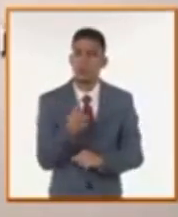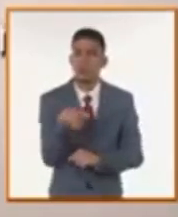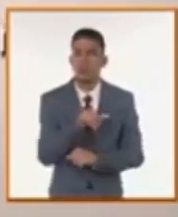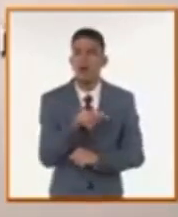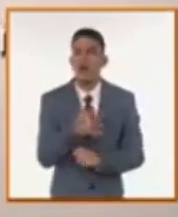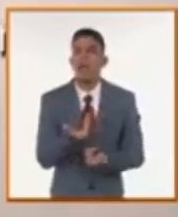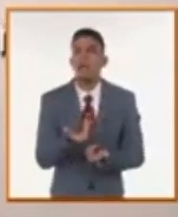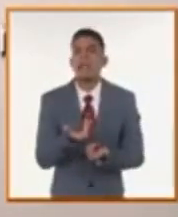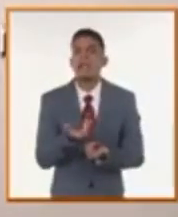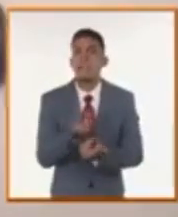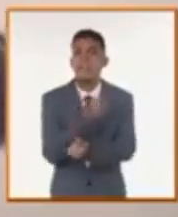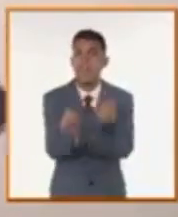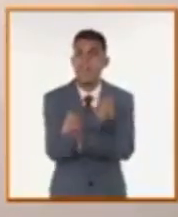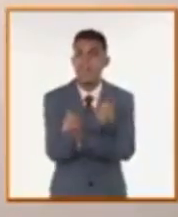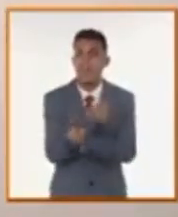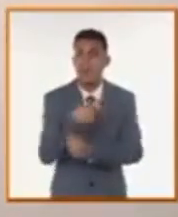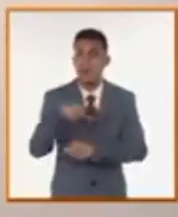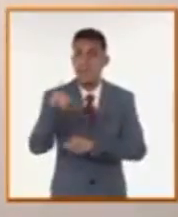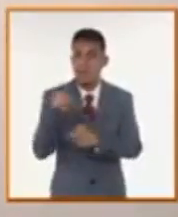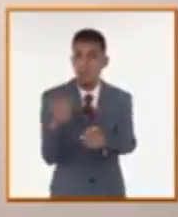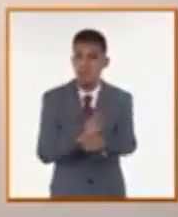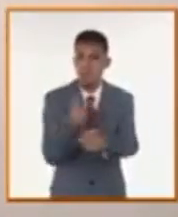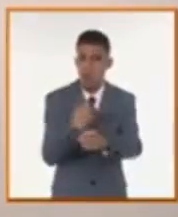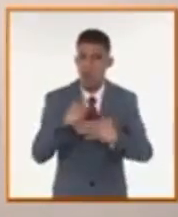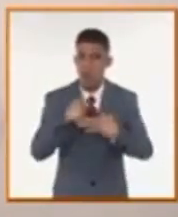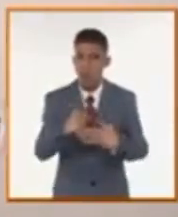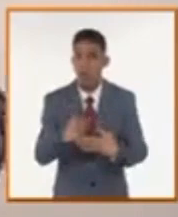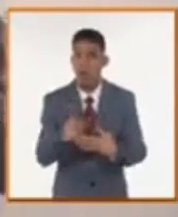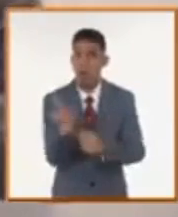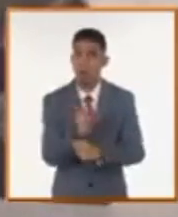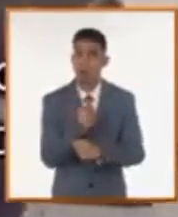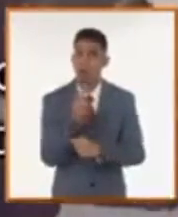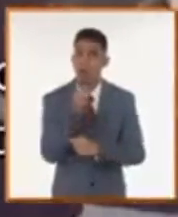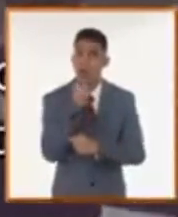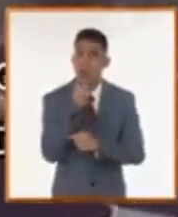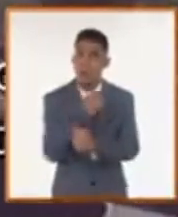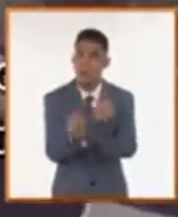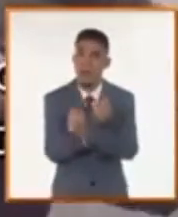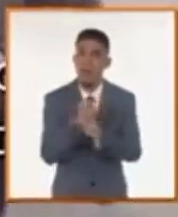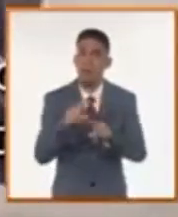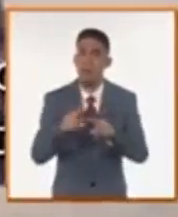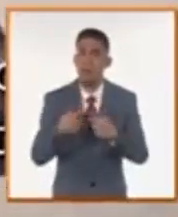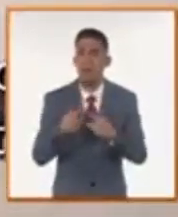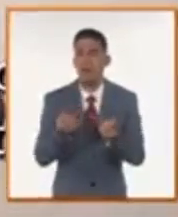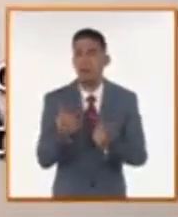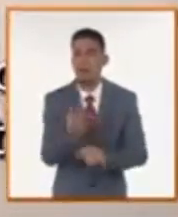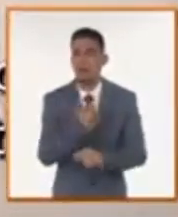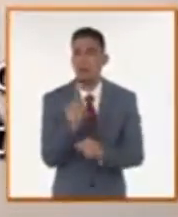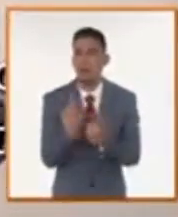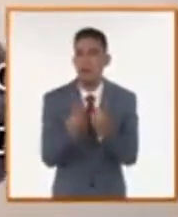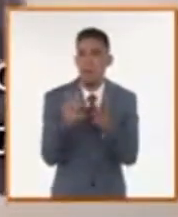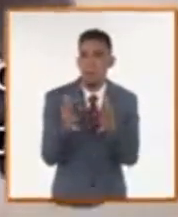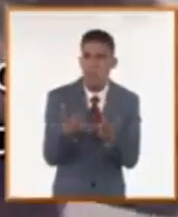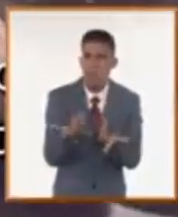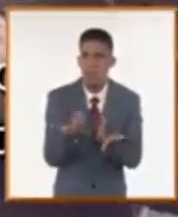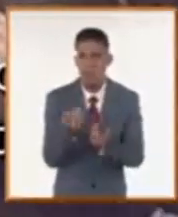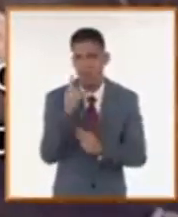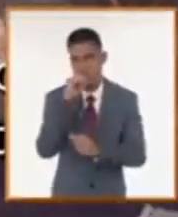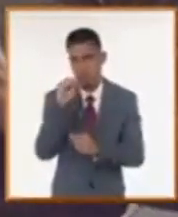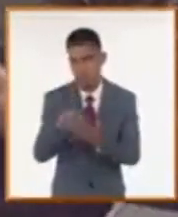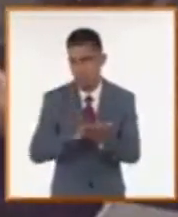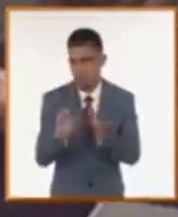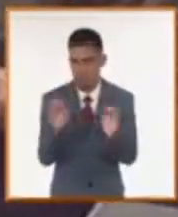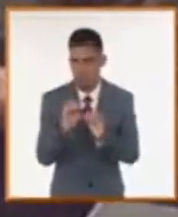correr el riesgo porque de otra forma no habría solución. But we have to run such a risk, otherwise there wouldn't be a settlement. Pero no estamos buscando ese objetivo. But we are not looking